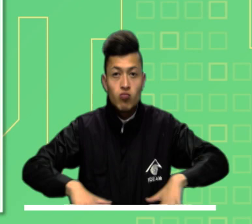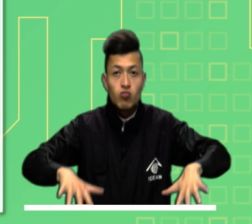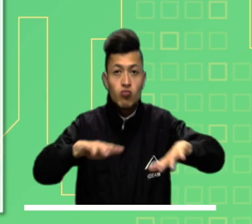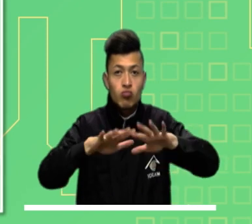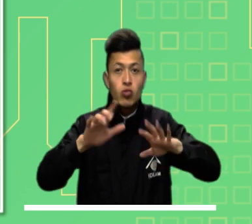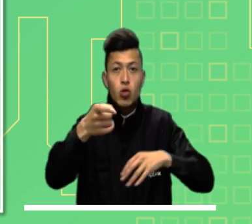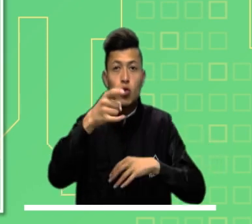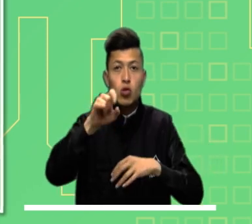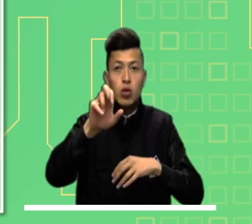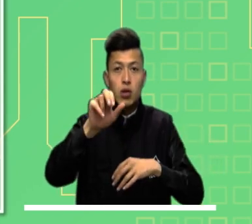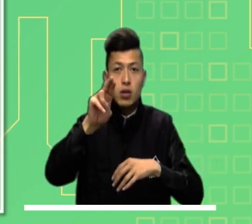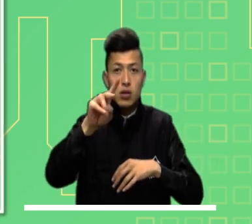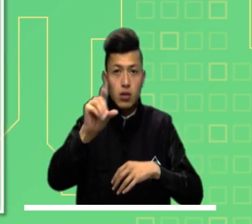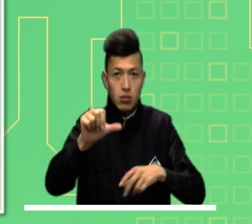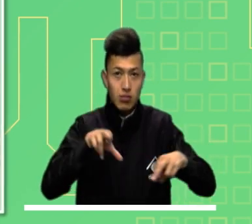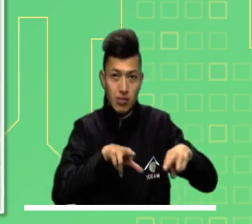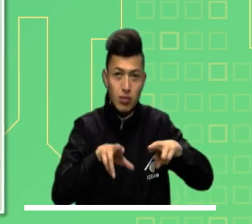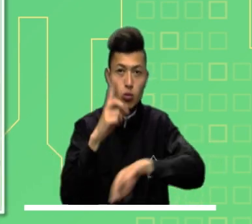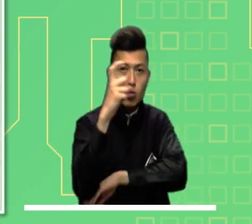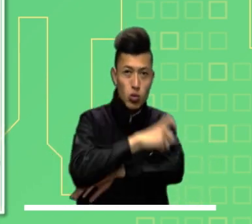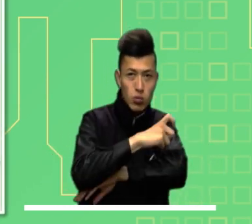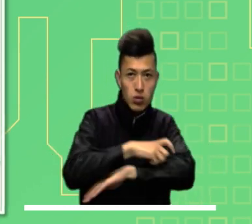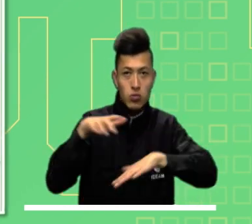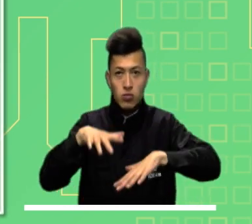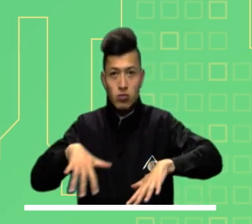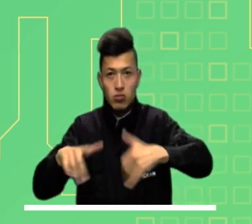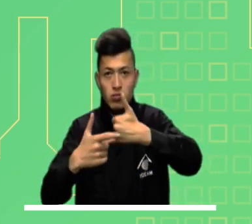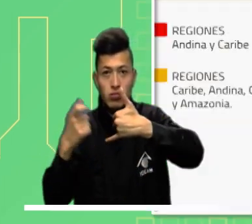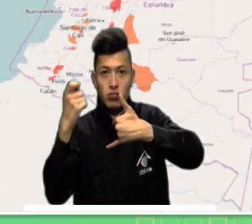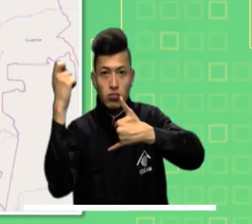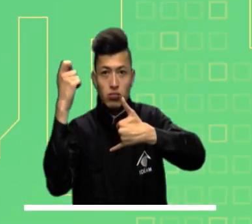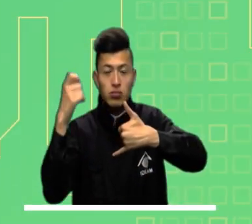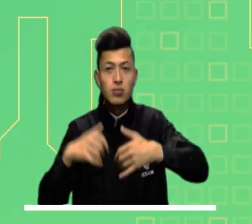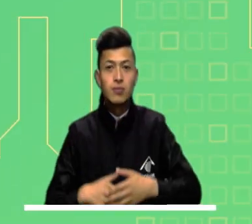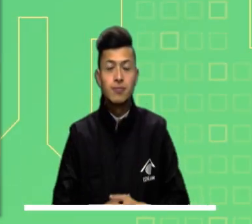en el sector de Guarandá, Río Putumayo y la cuenca del Orinoco.